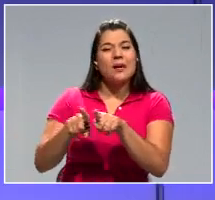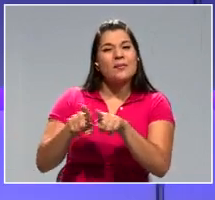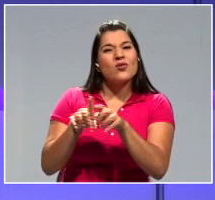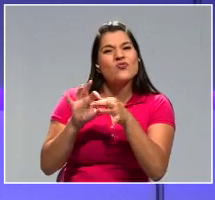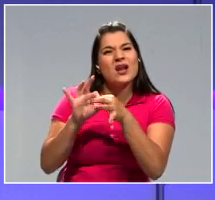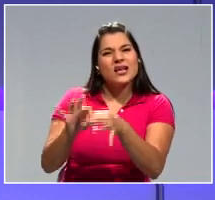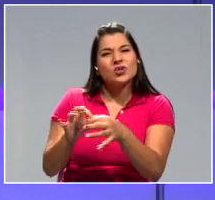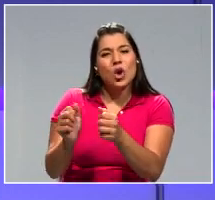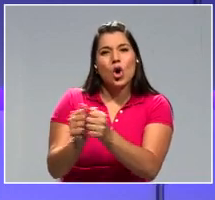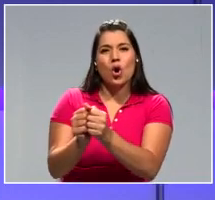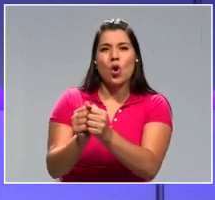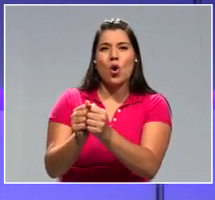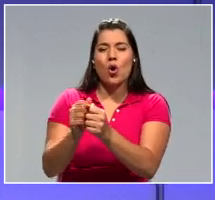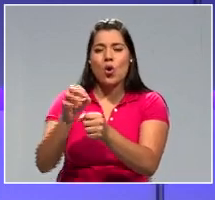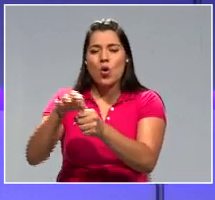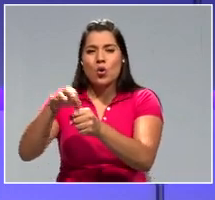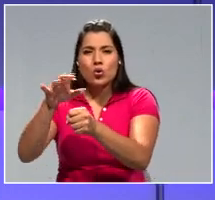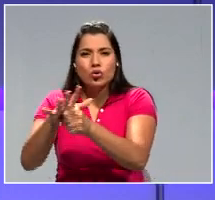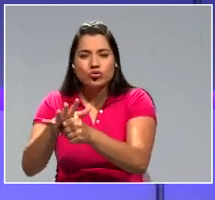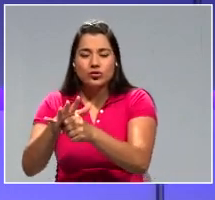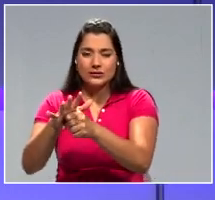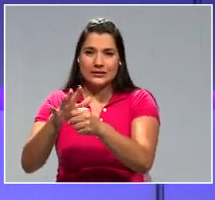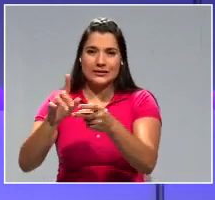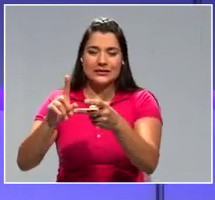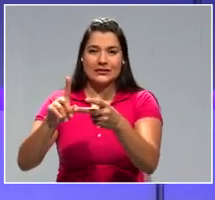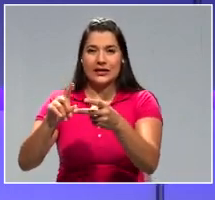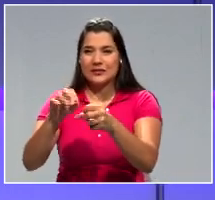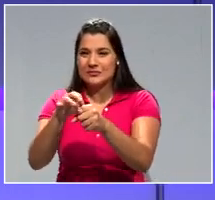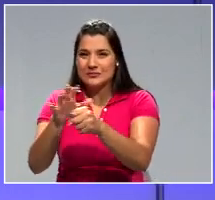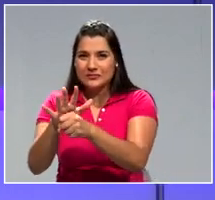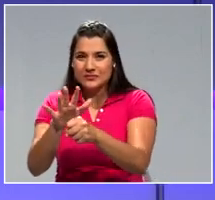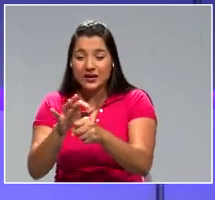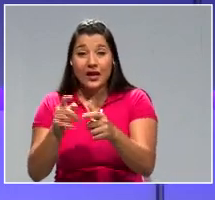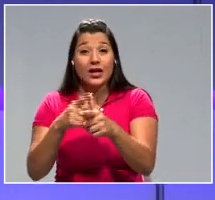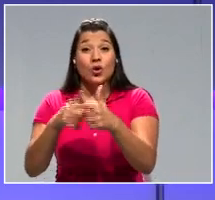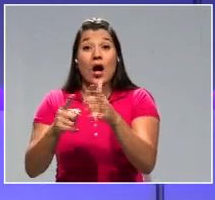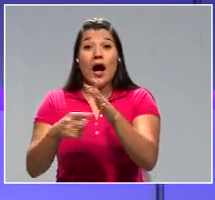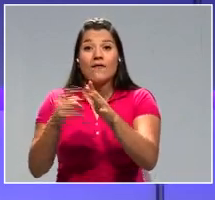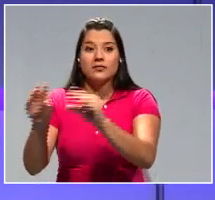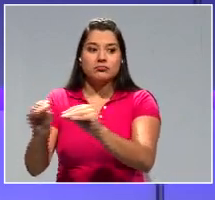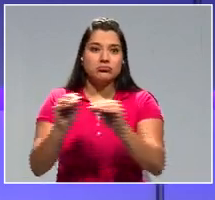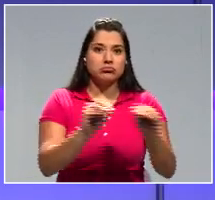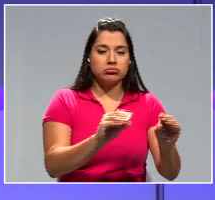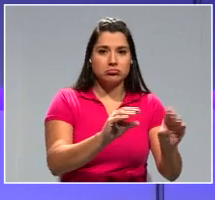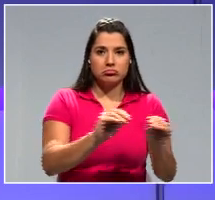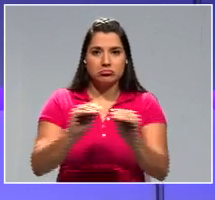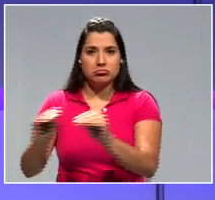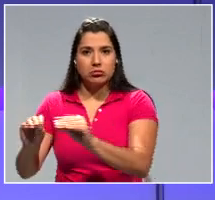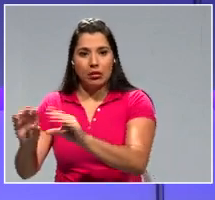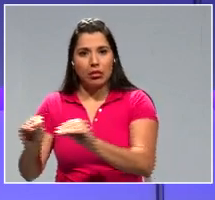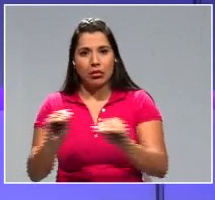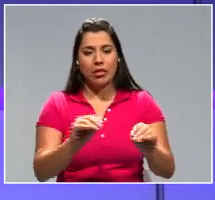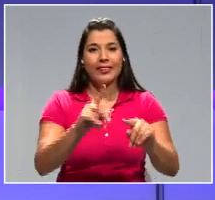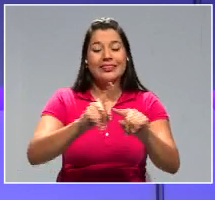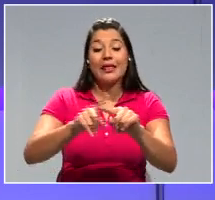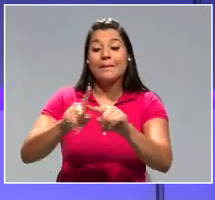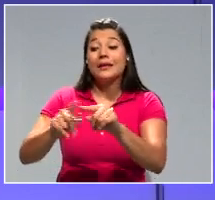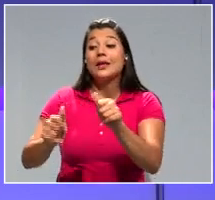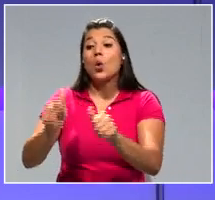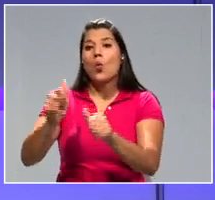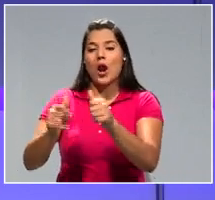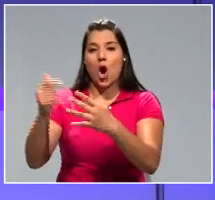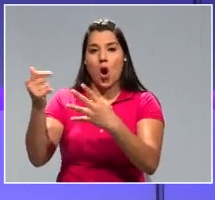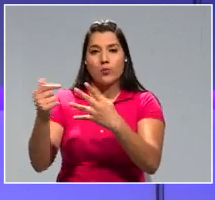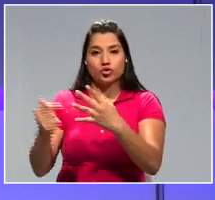con cosechas, con plantaciones agrícolas, y se mueven a veces de un lado a otro dependiendo de las opciones de